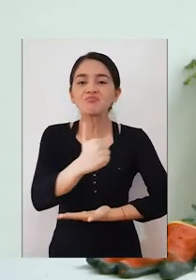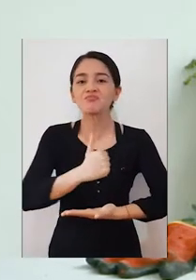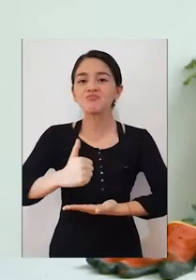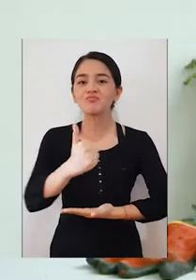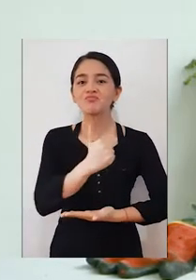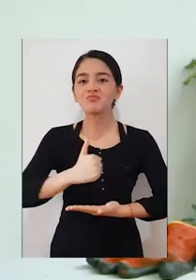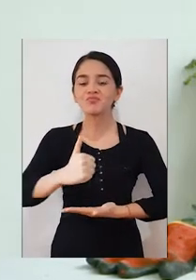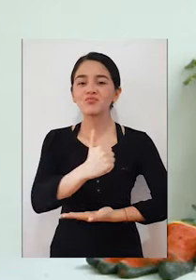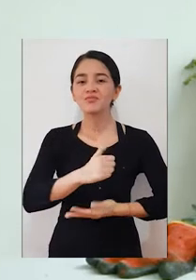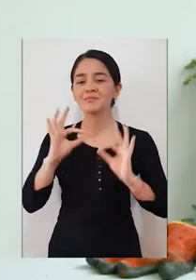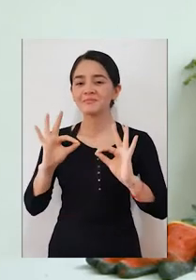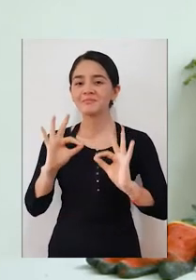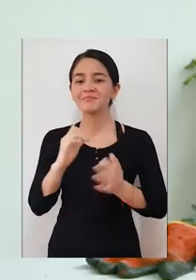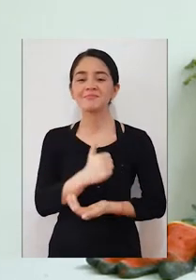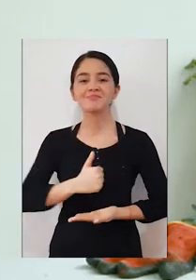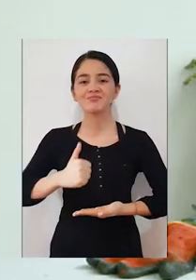Muy bien.